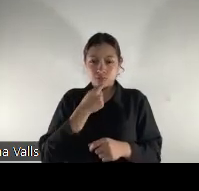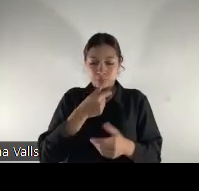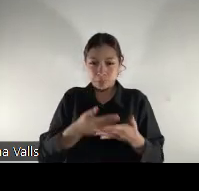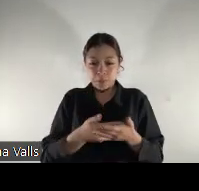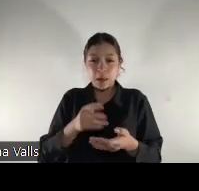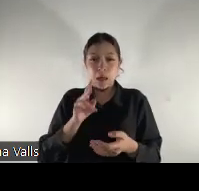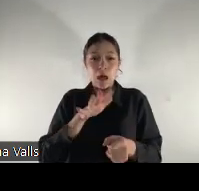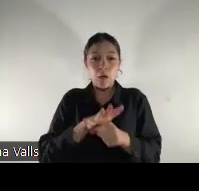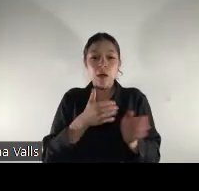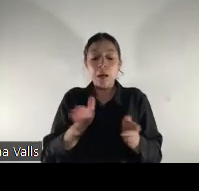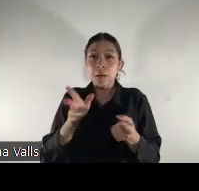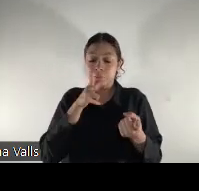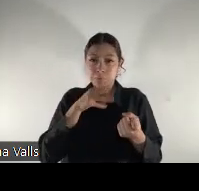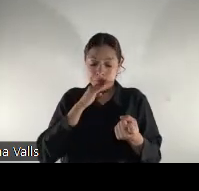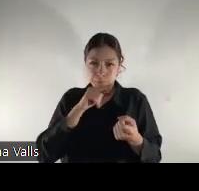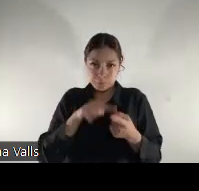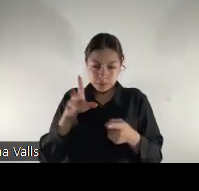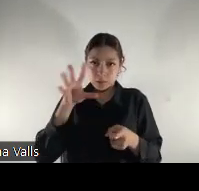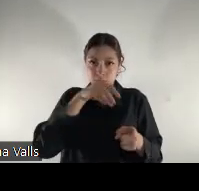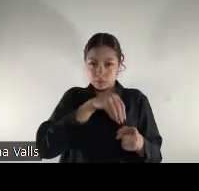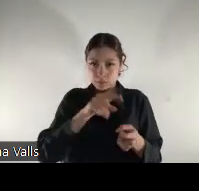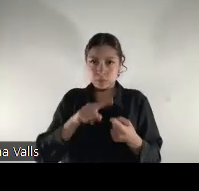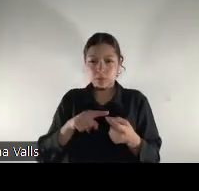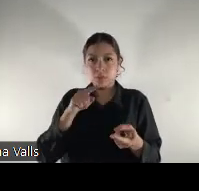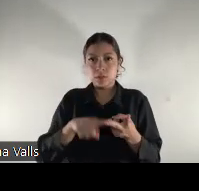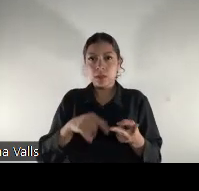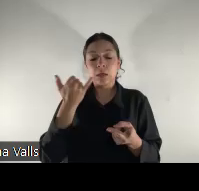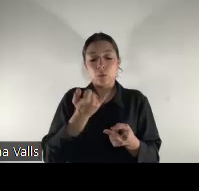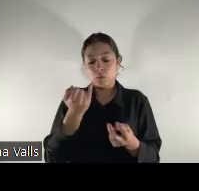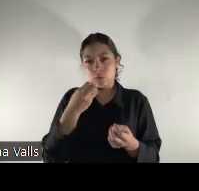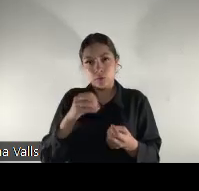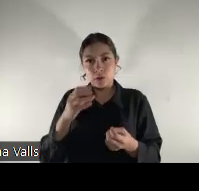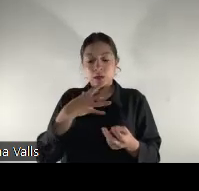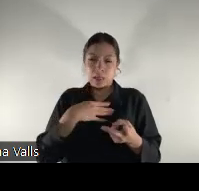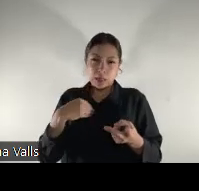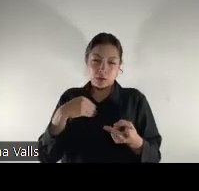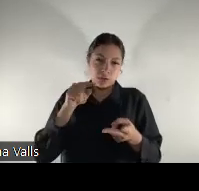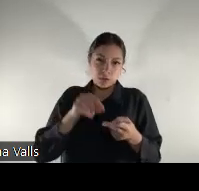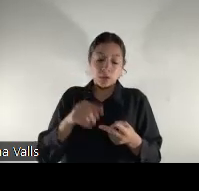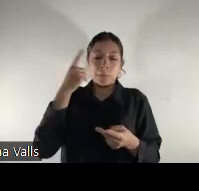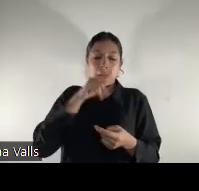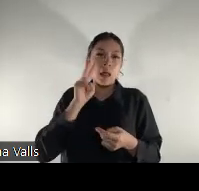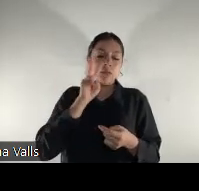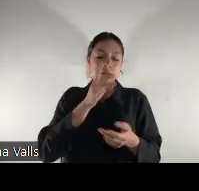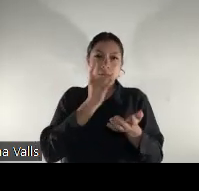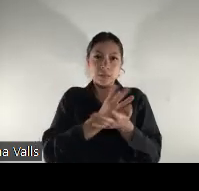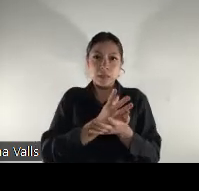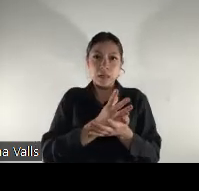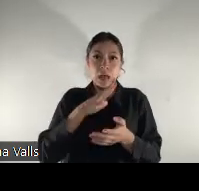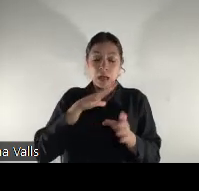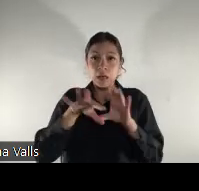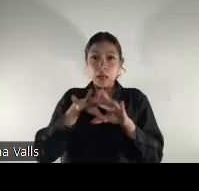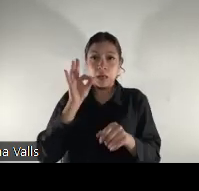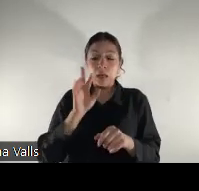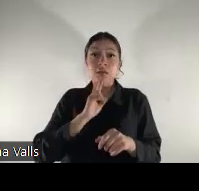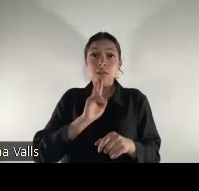involucra a padres de familia y al paciente, en donde si obtenemos un resultado